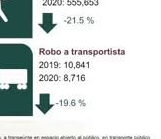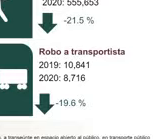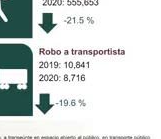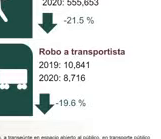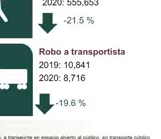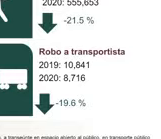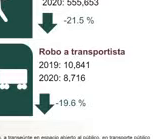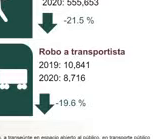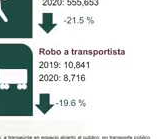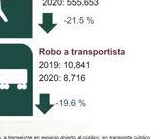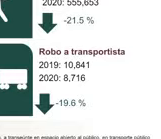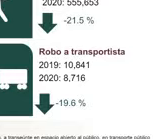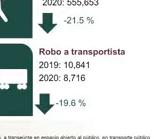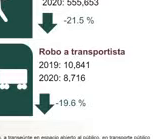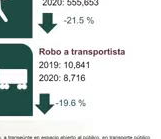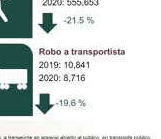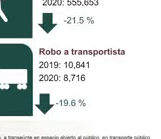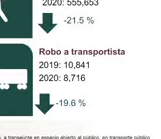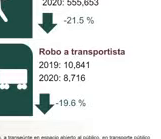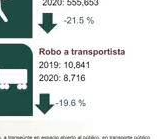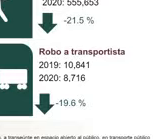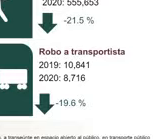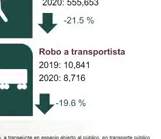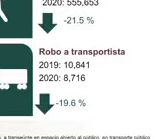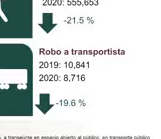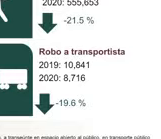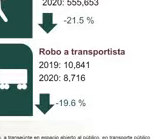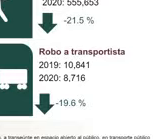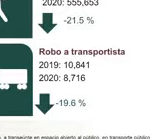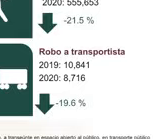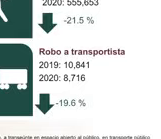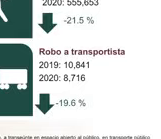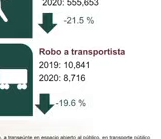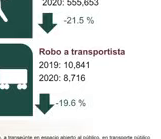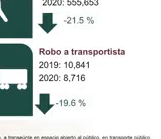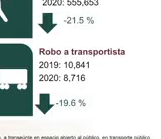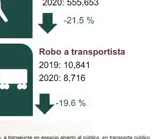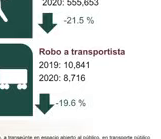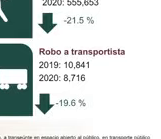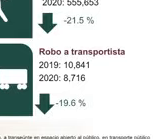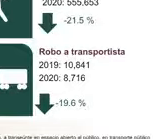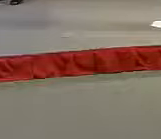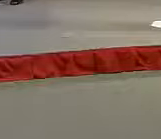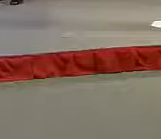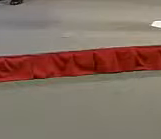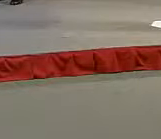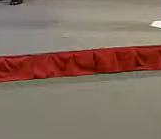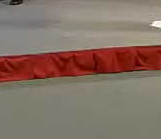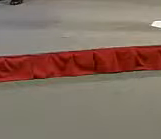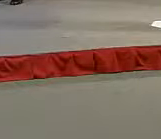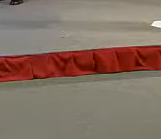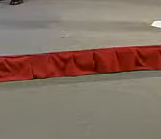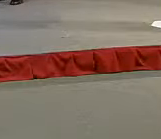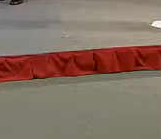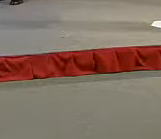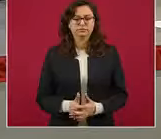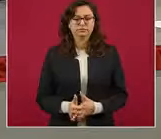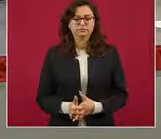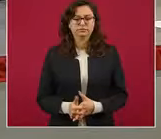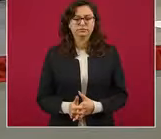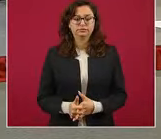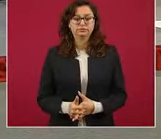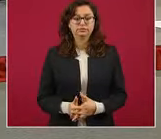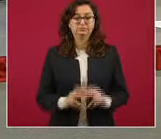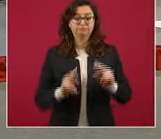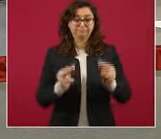menos 23.1, robo a transportista menos 19.6. Siguiente. Robo a